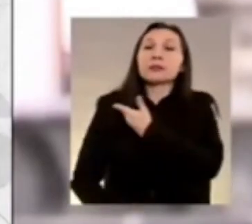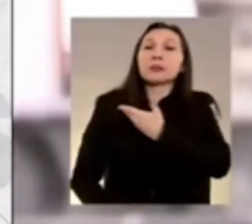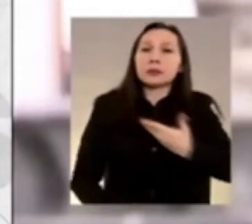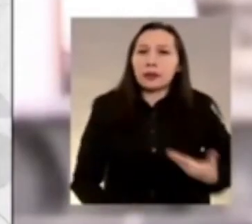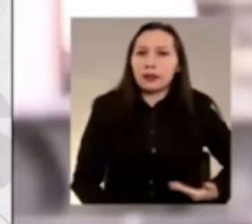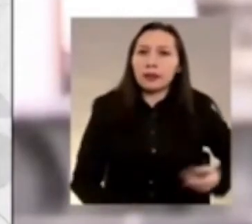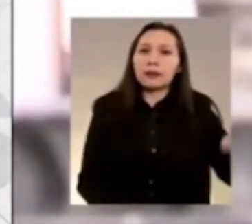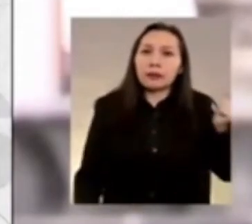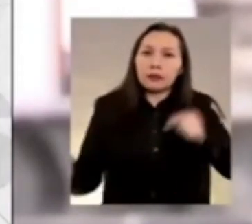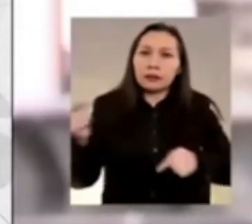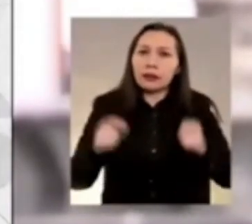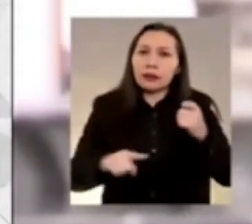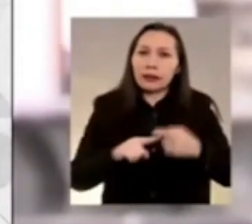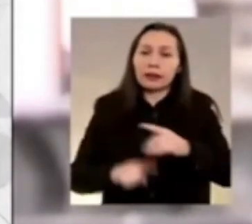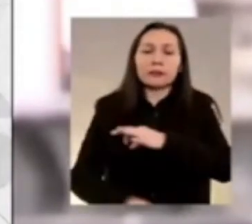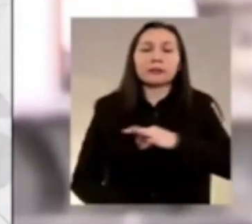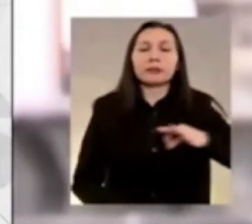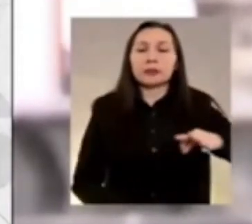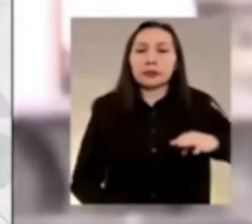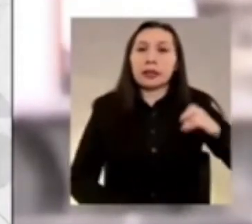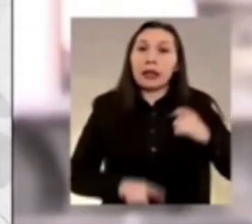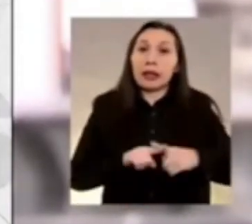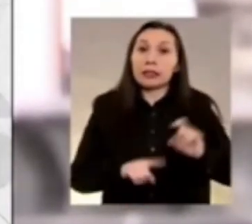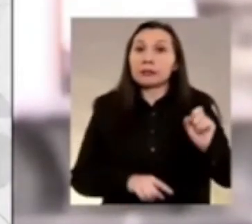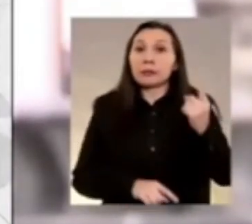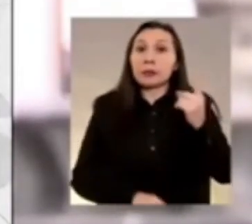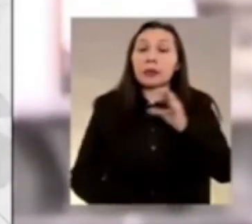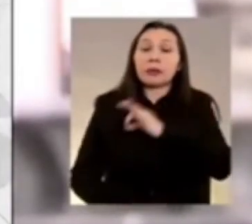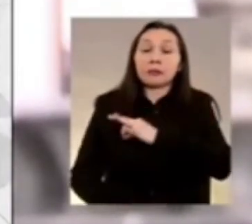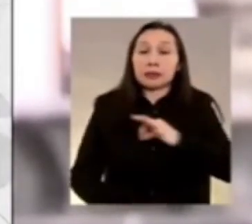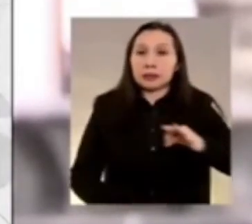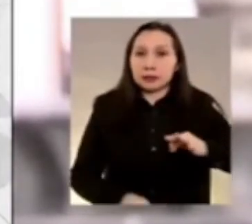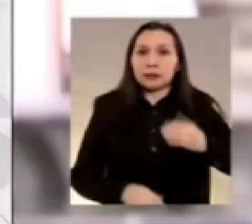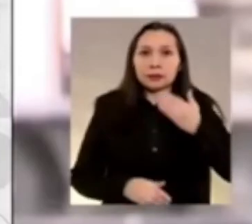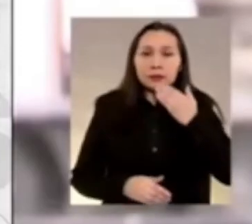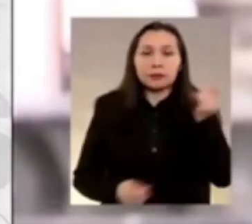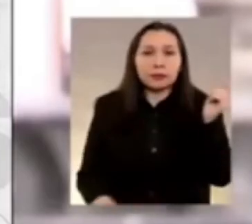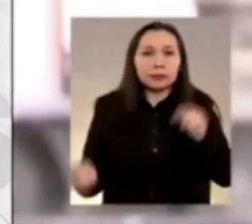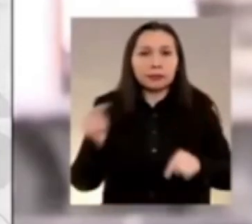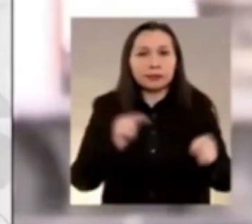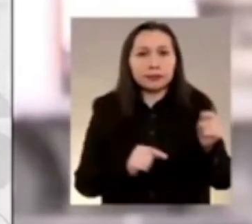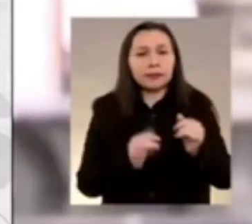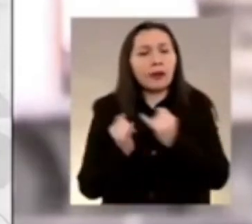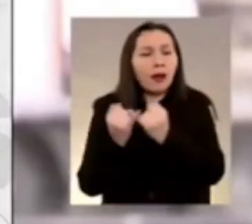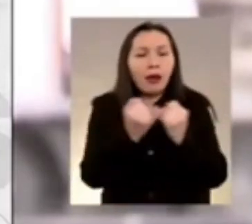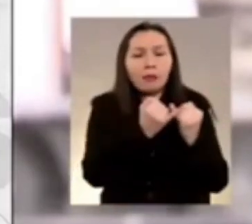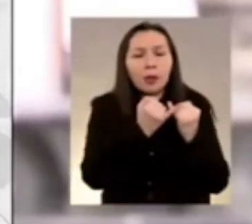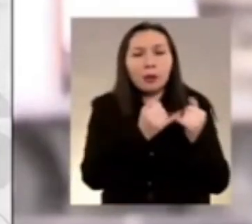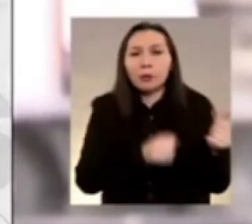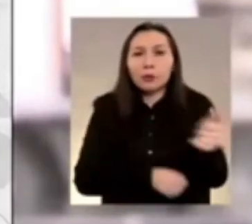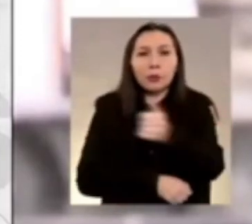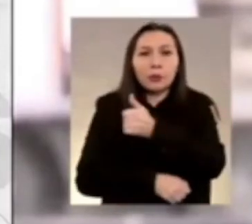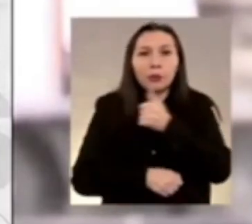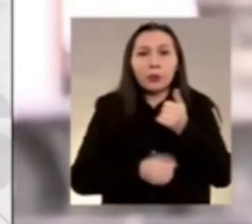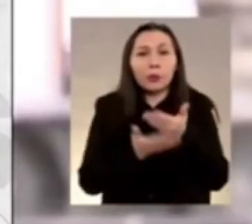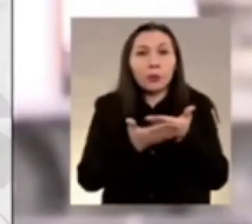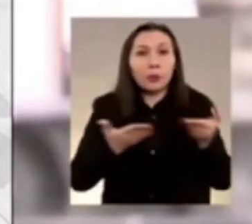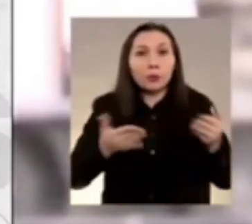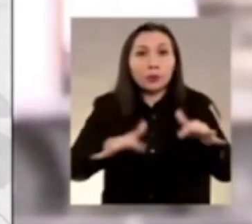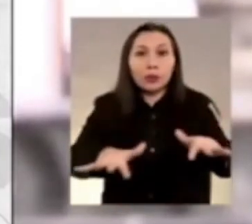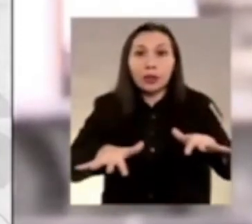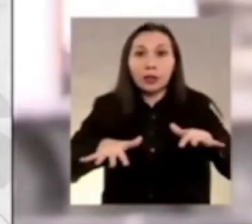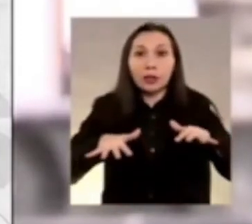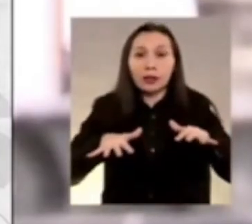expresidentes, exministros, exprimeros ministros, amigos todos, todos ustedes que están